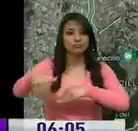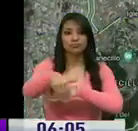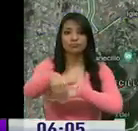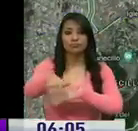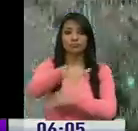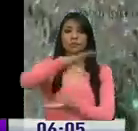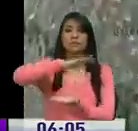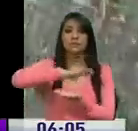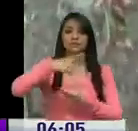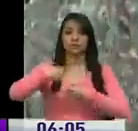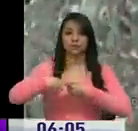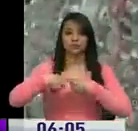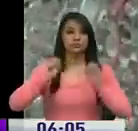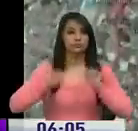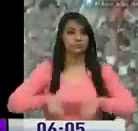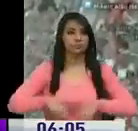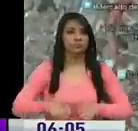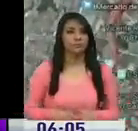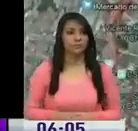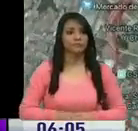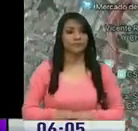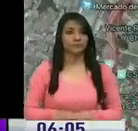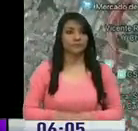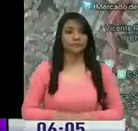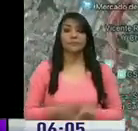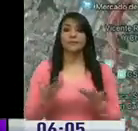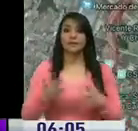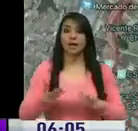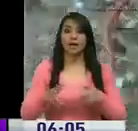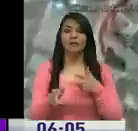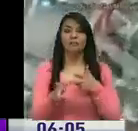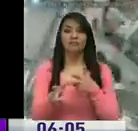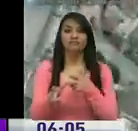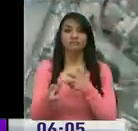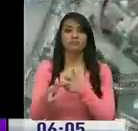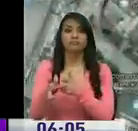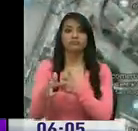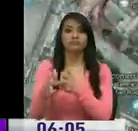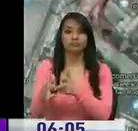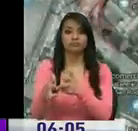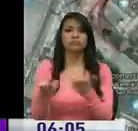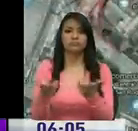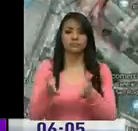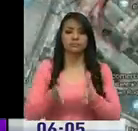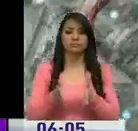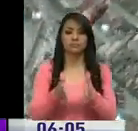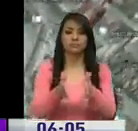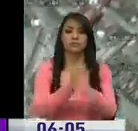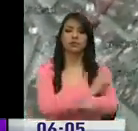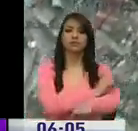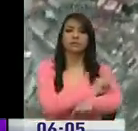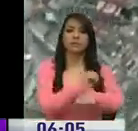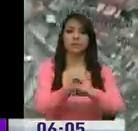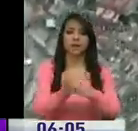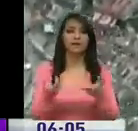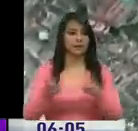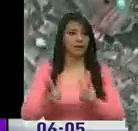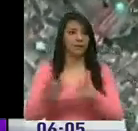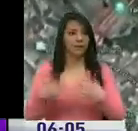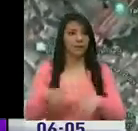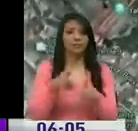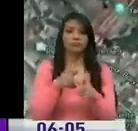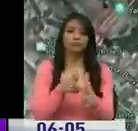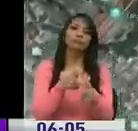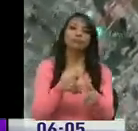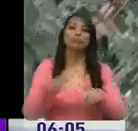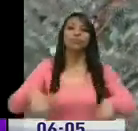el sector de la 24 de mayo del yaku ya presenta congestión esta Esta es justamente la avenida occidental ya presente usted están viendo en pantalla